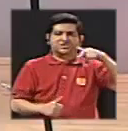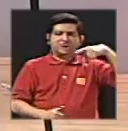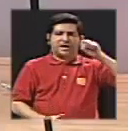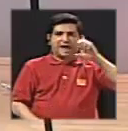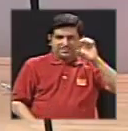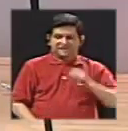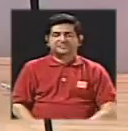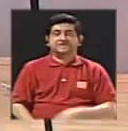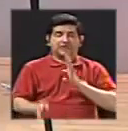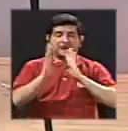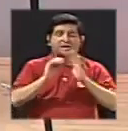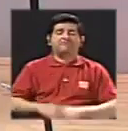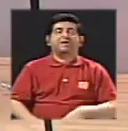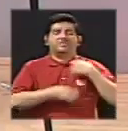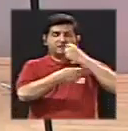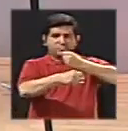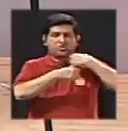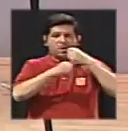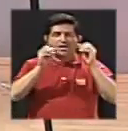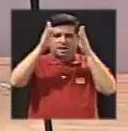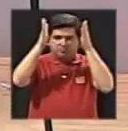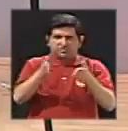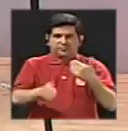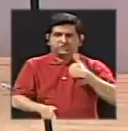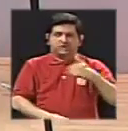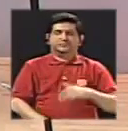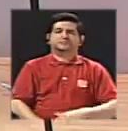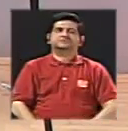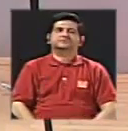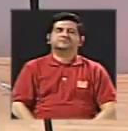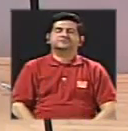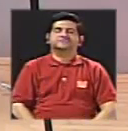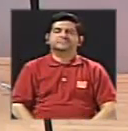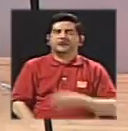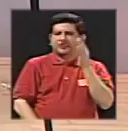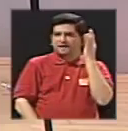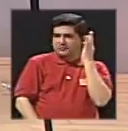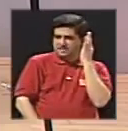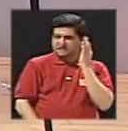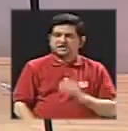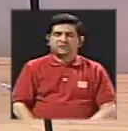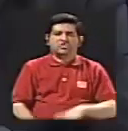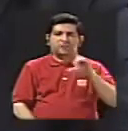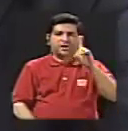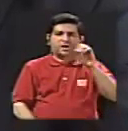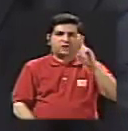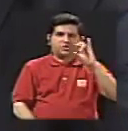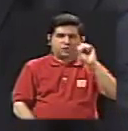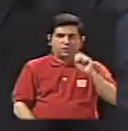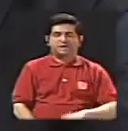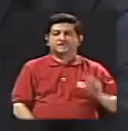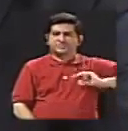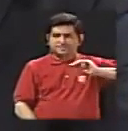y hablamos acerca de la huelga de los maestros. Doña Doris, el